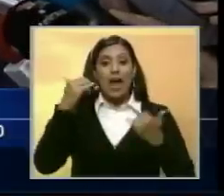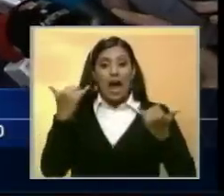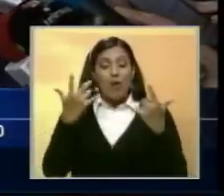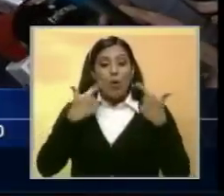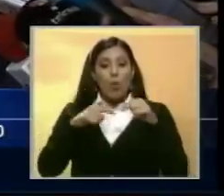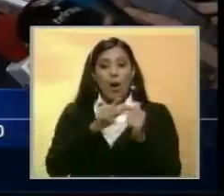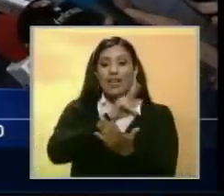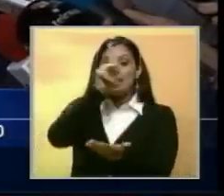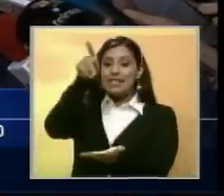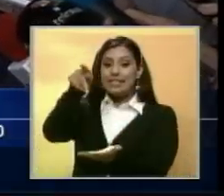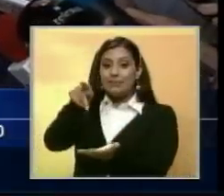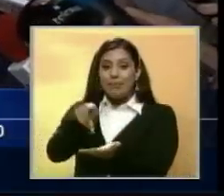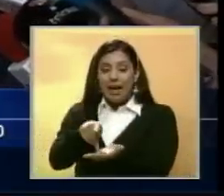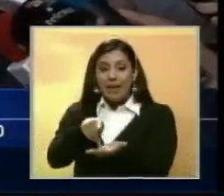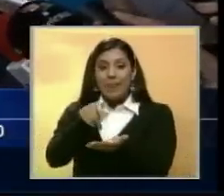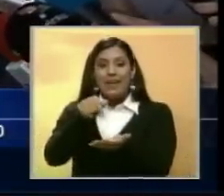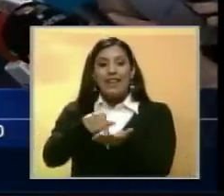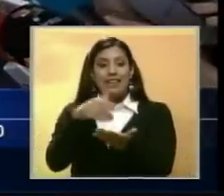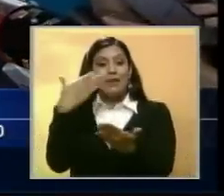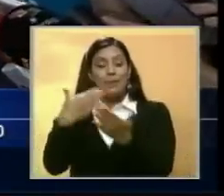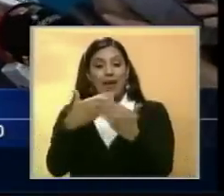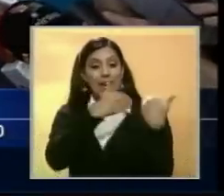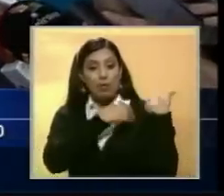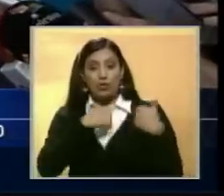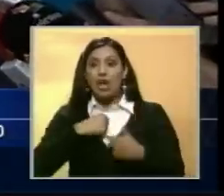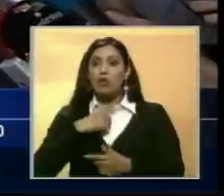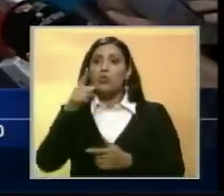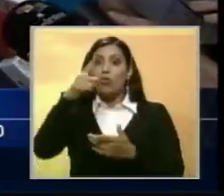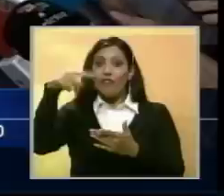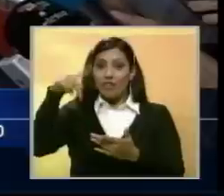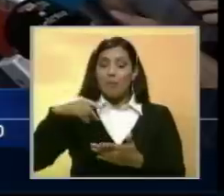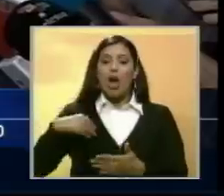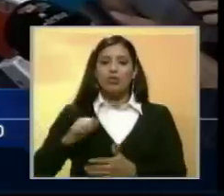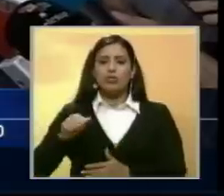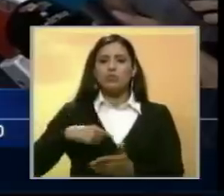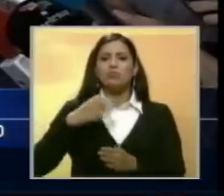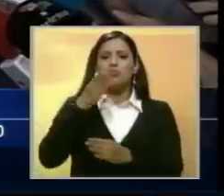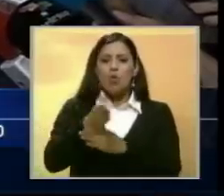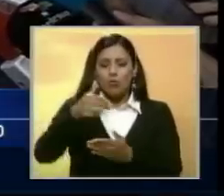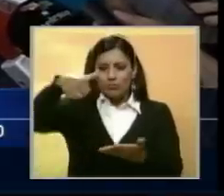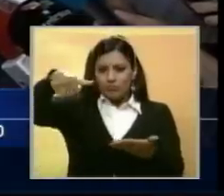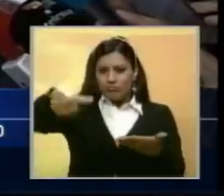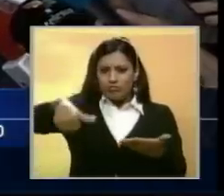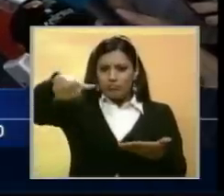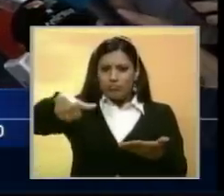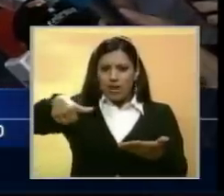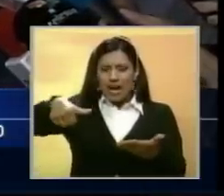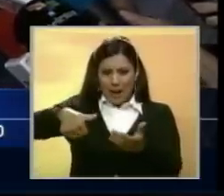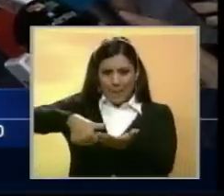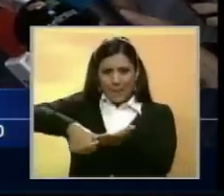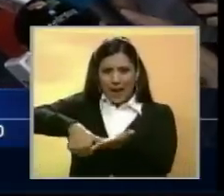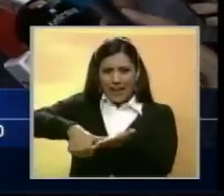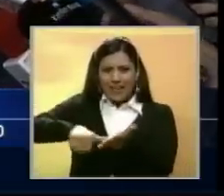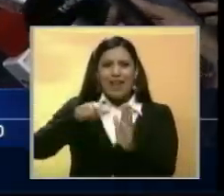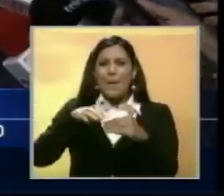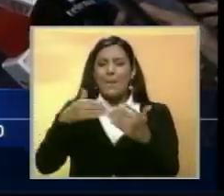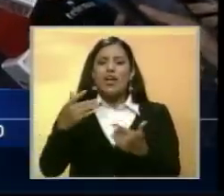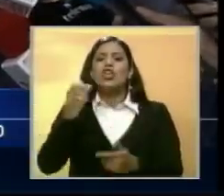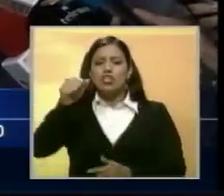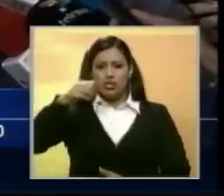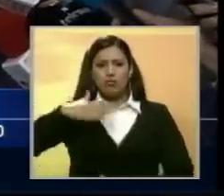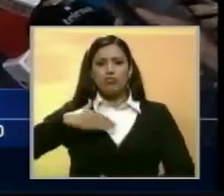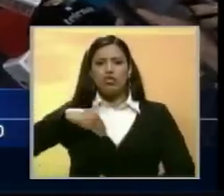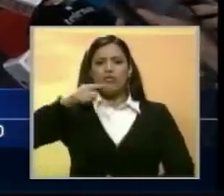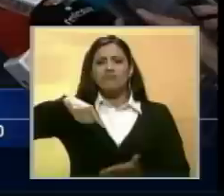los centros designados a tal fin por el Consejo Nacional Electoral, pongan su huella dactilar en la máquina capta huella y digan,